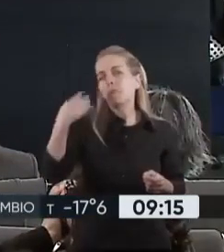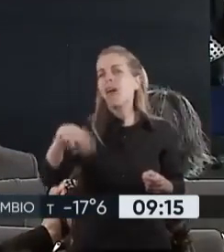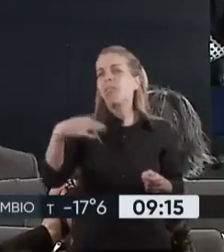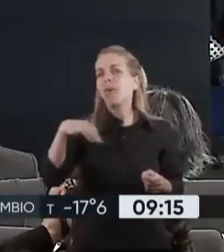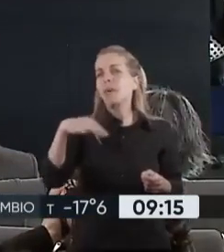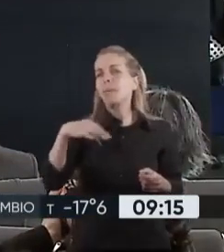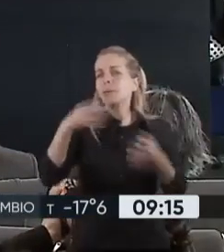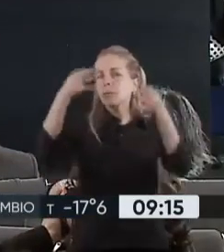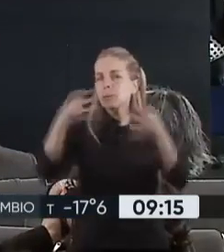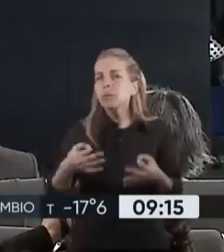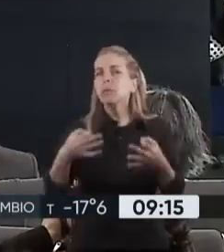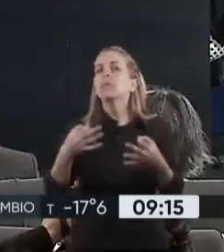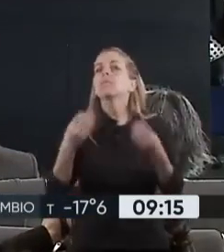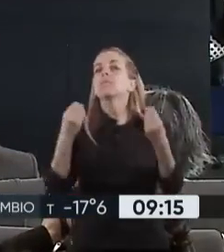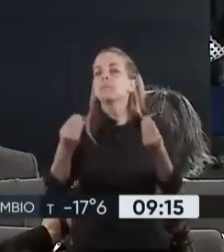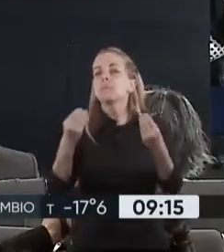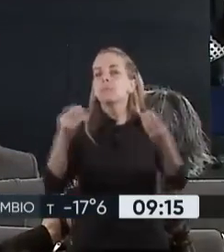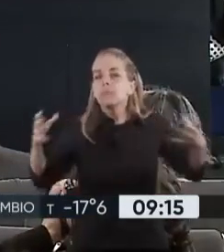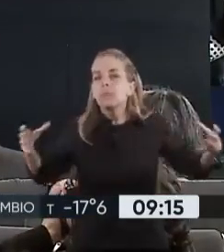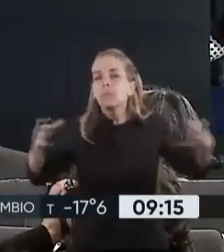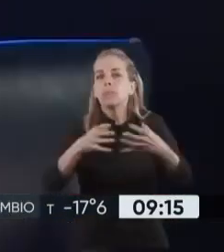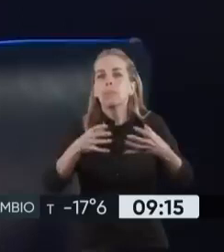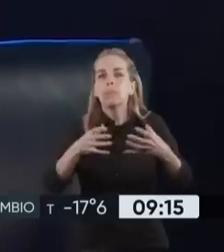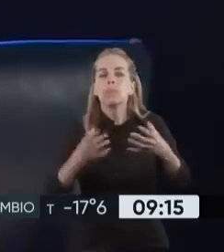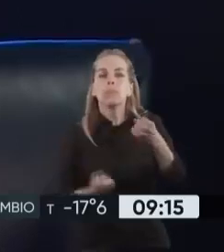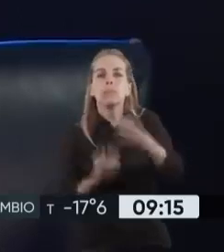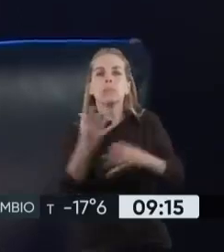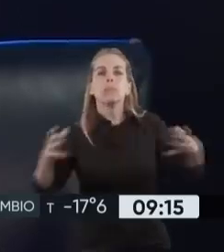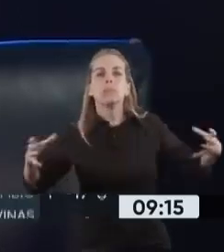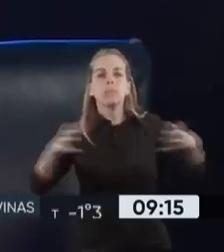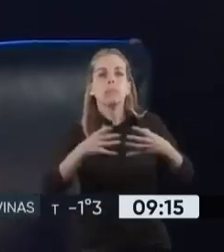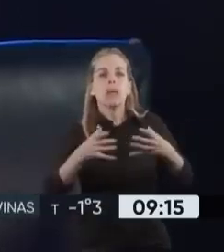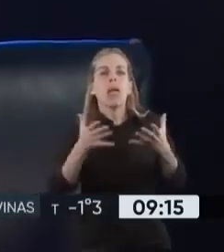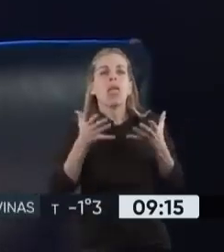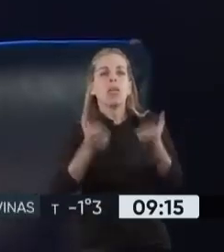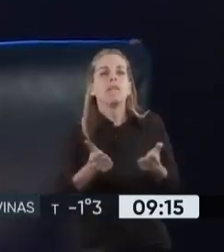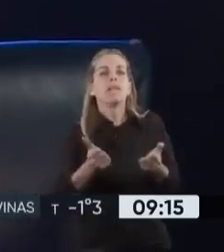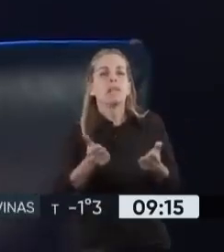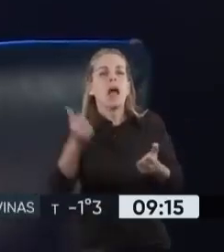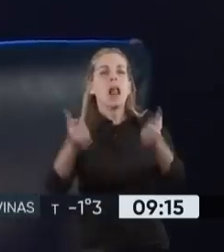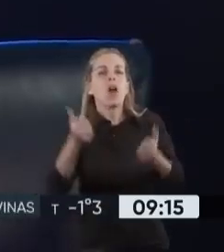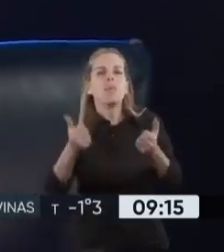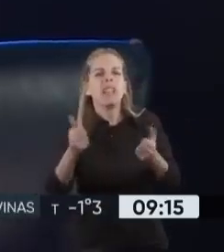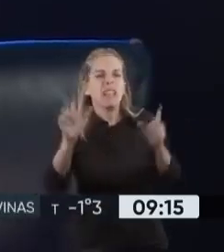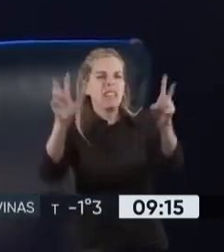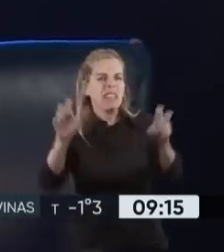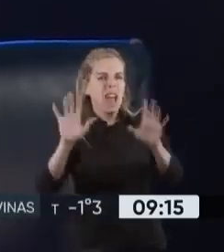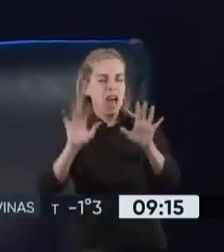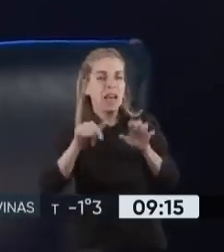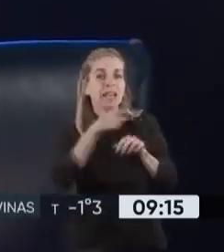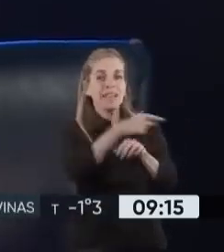la autoridad nacional de defensa de la competencia y en ese sentido vamos a avanzar esta semana en su reglamentación